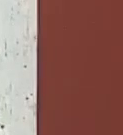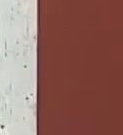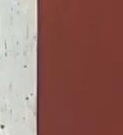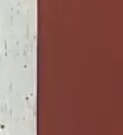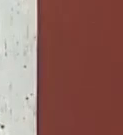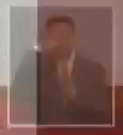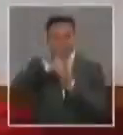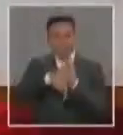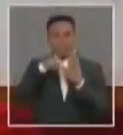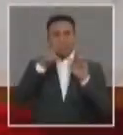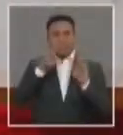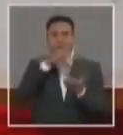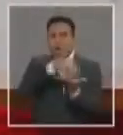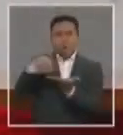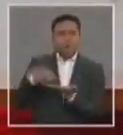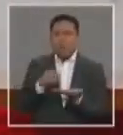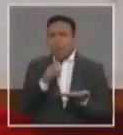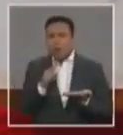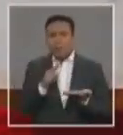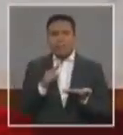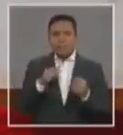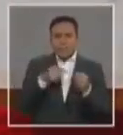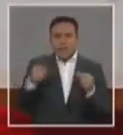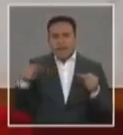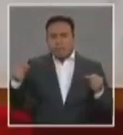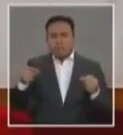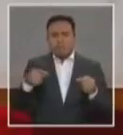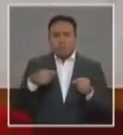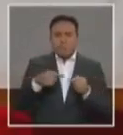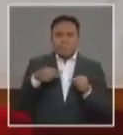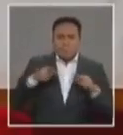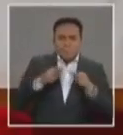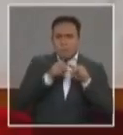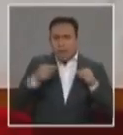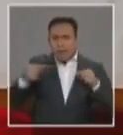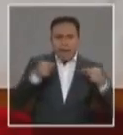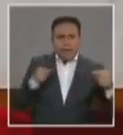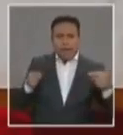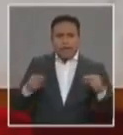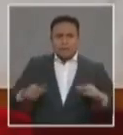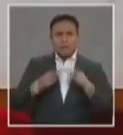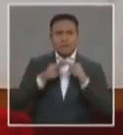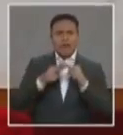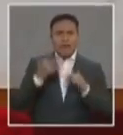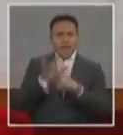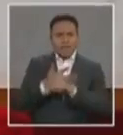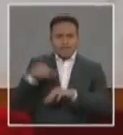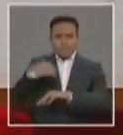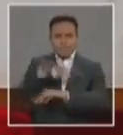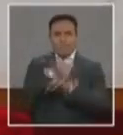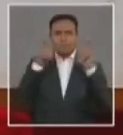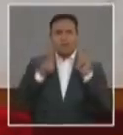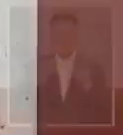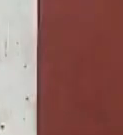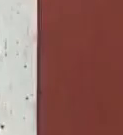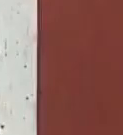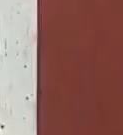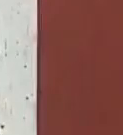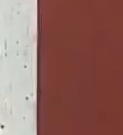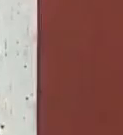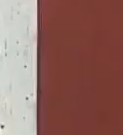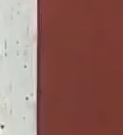y y básicamente de cuidado del suelo esta región es eminentemente forestal es portuaria es Industrial es militar eh es